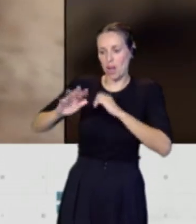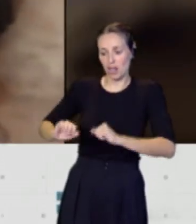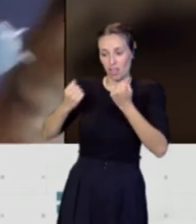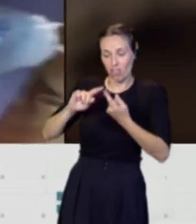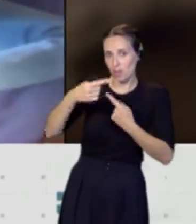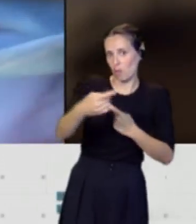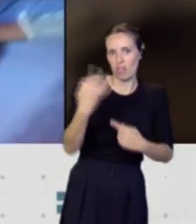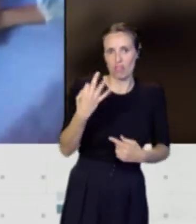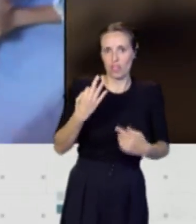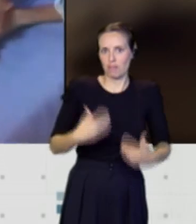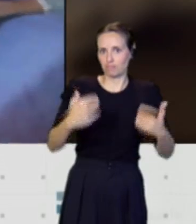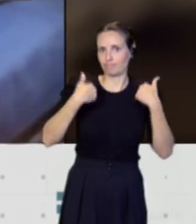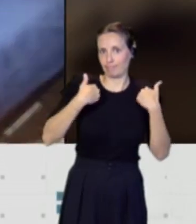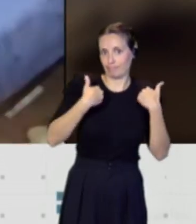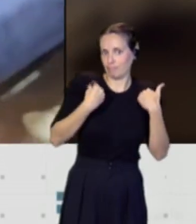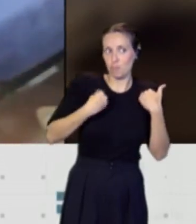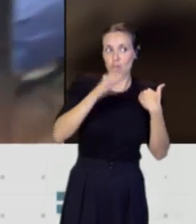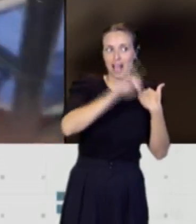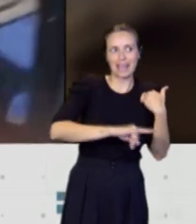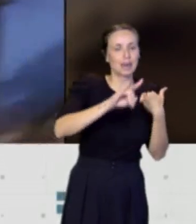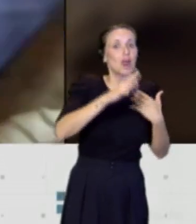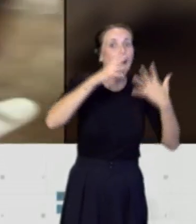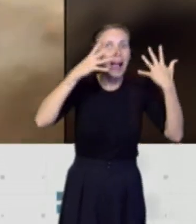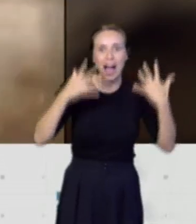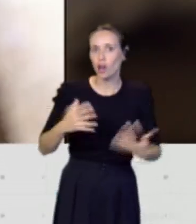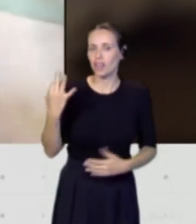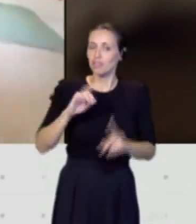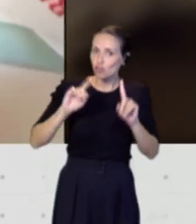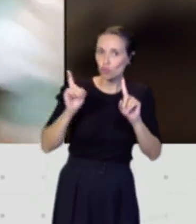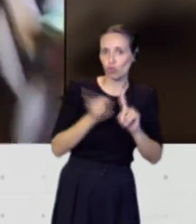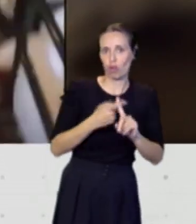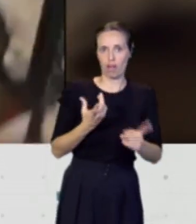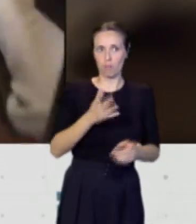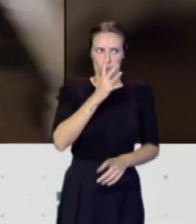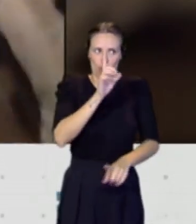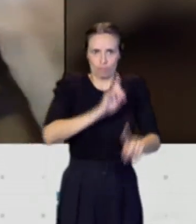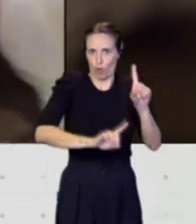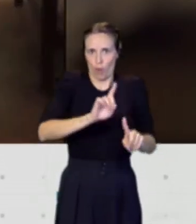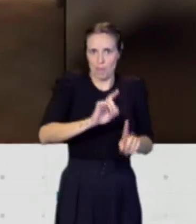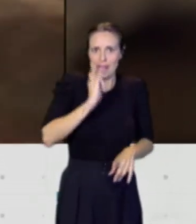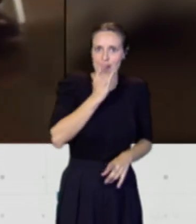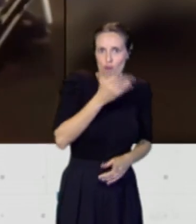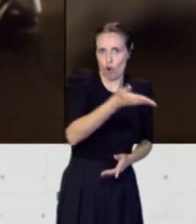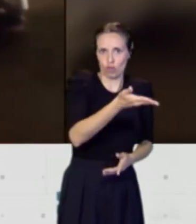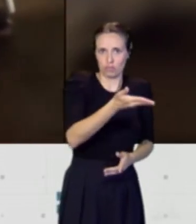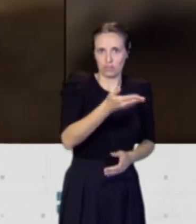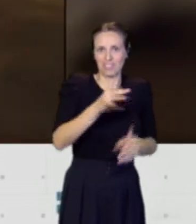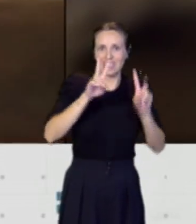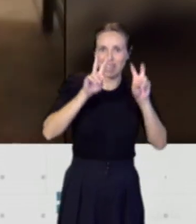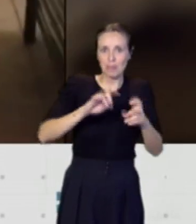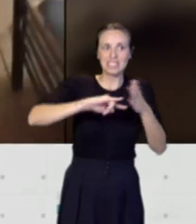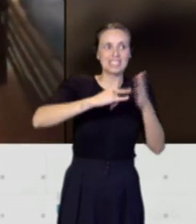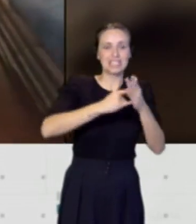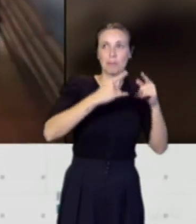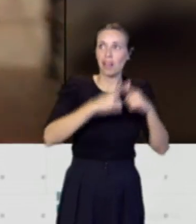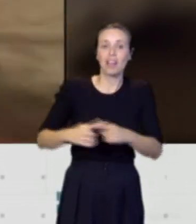el momento de reparar ese descosido, ese es el momento de reparar ese error congénito del sistema de distribución competencial y